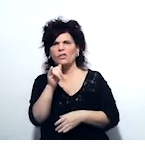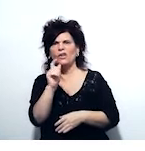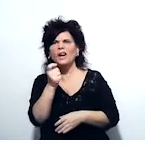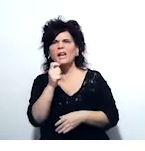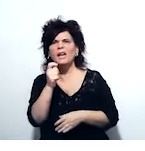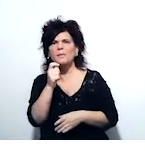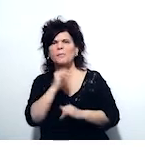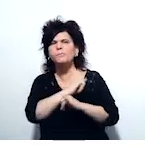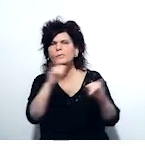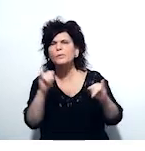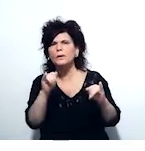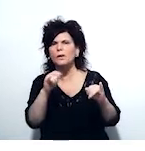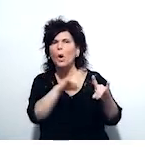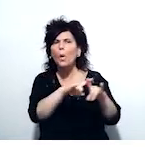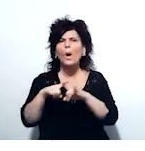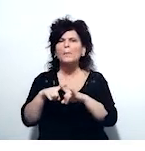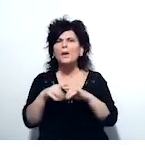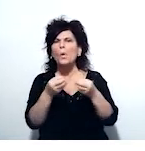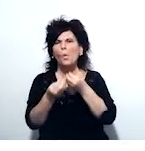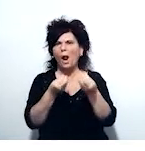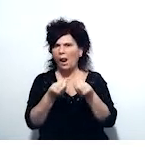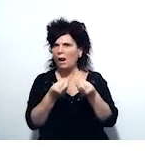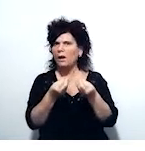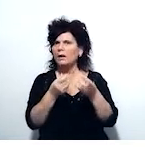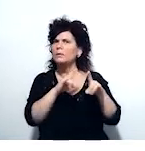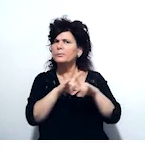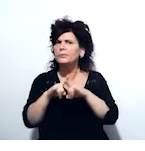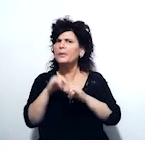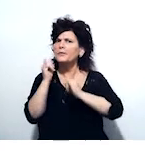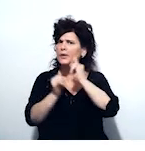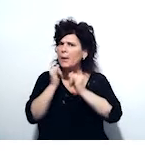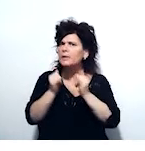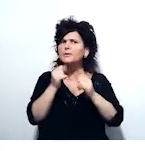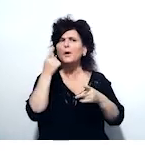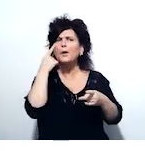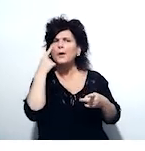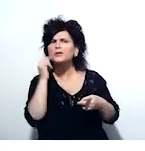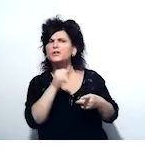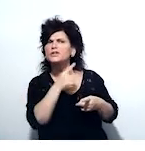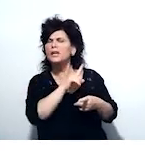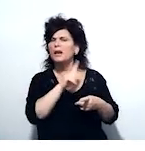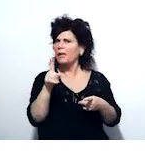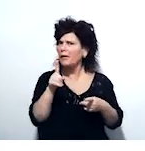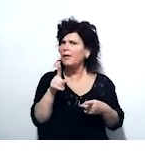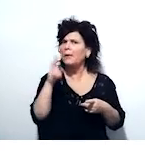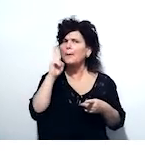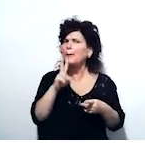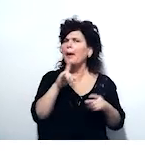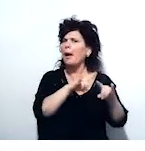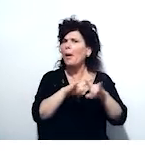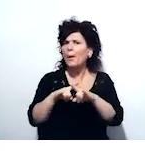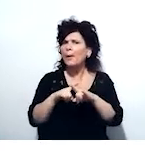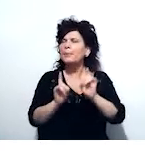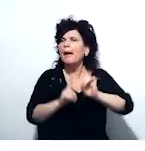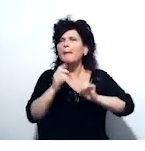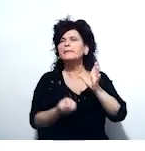¿Cómo, el sitio web, qué sitio web es? ¿Es un sitio de información? ¿Es conocido? Muchos sitios web a